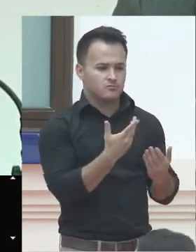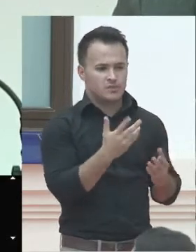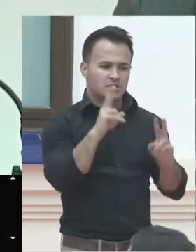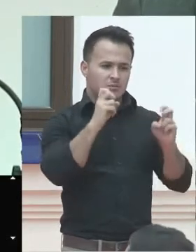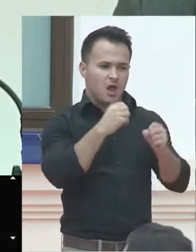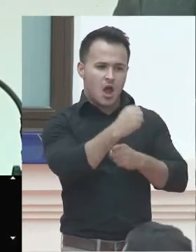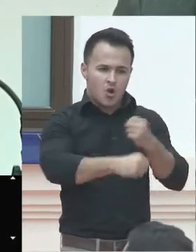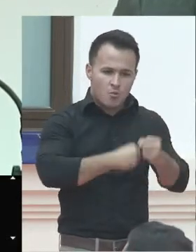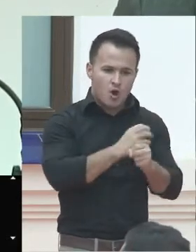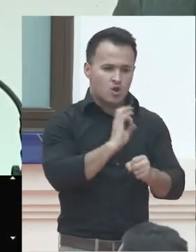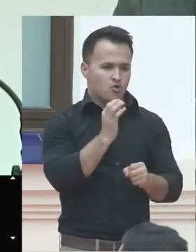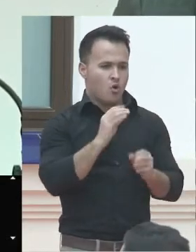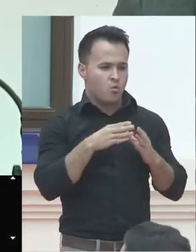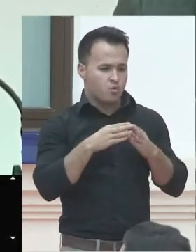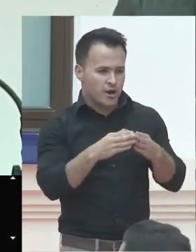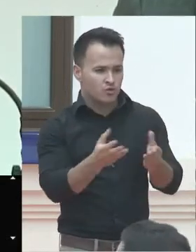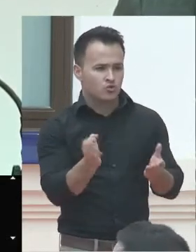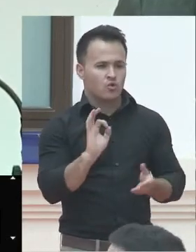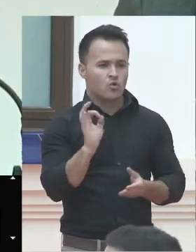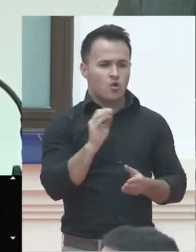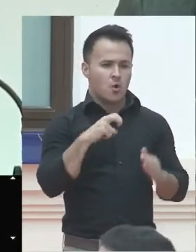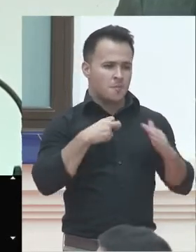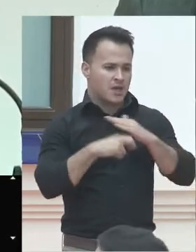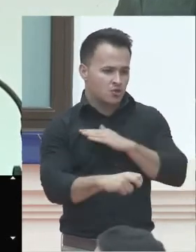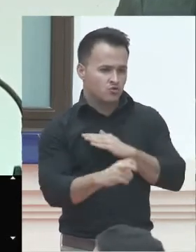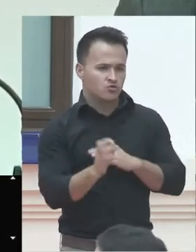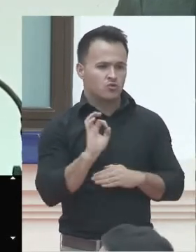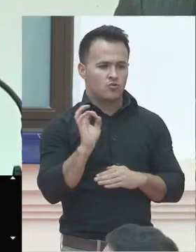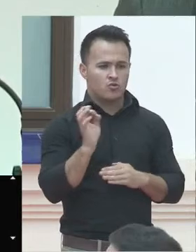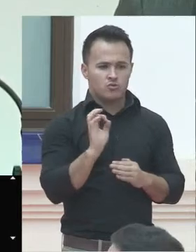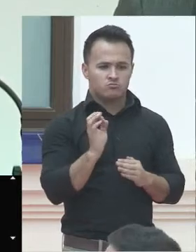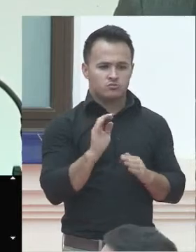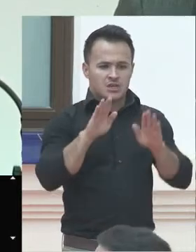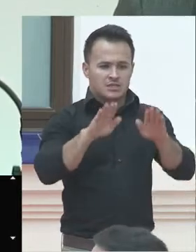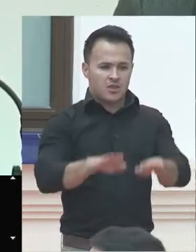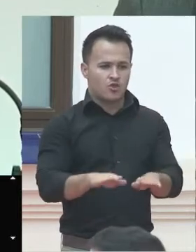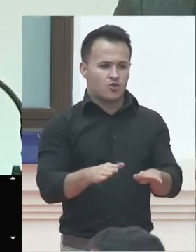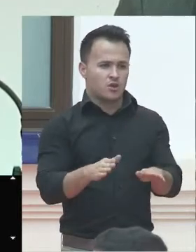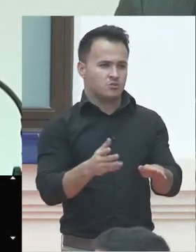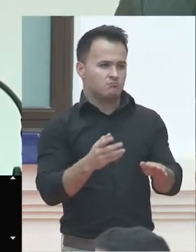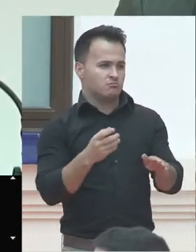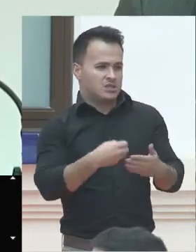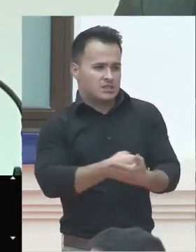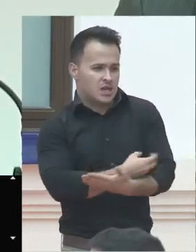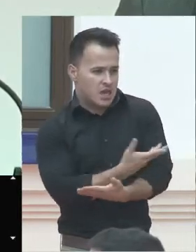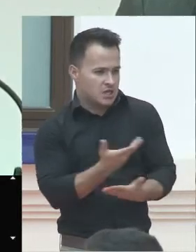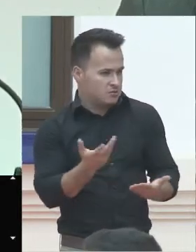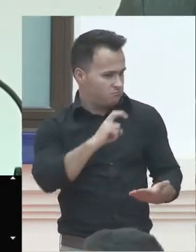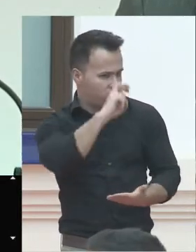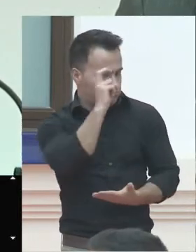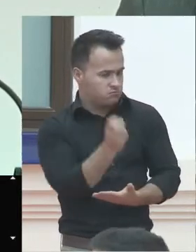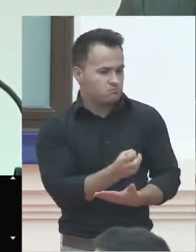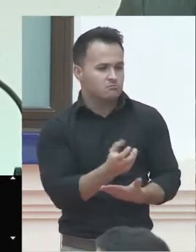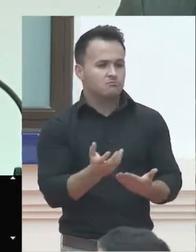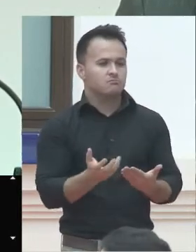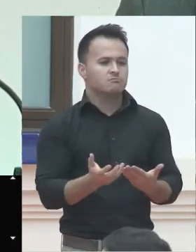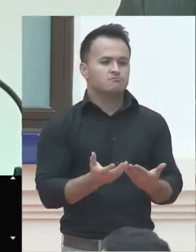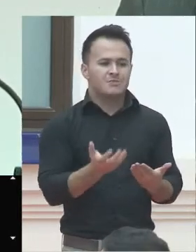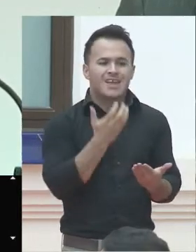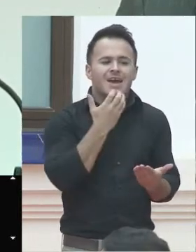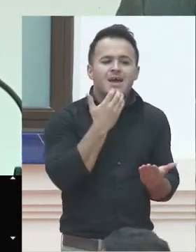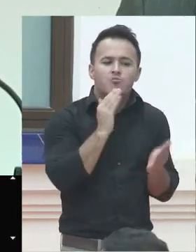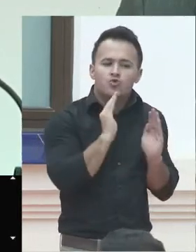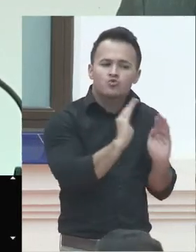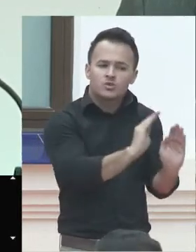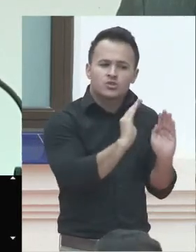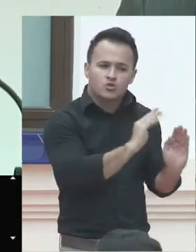aeropuertos, en puertos, en metros, en estaciones, en tren, ferroviarias, ejemplos